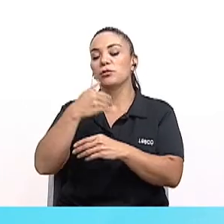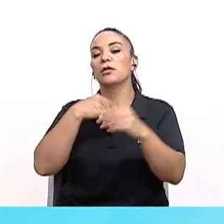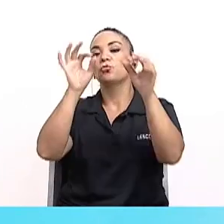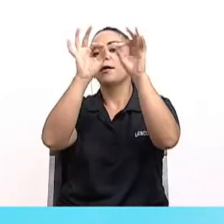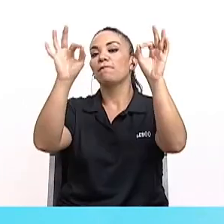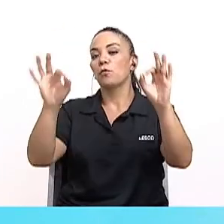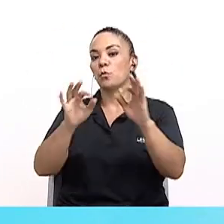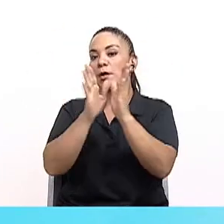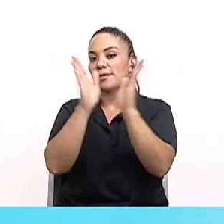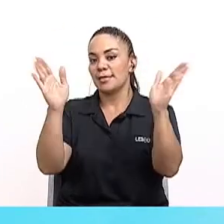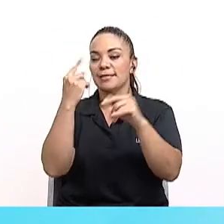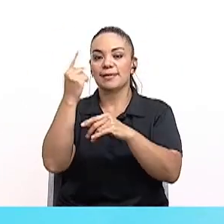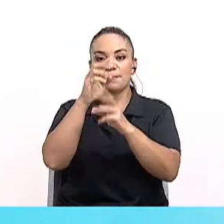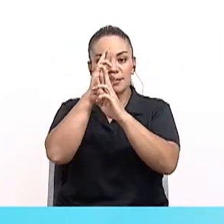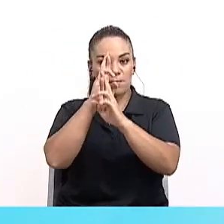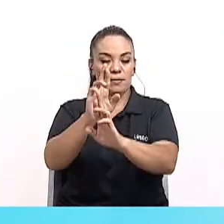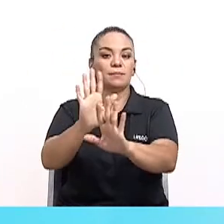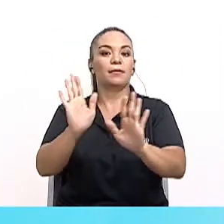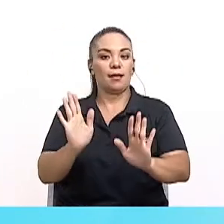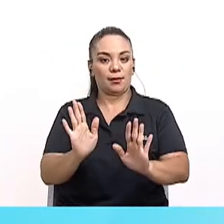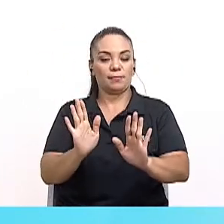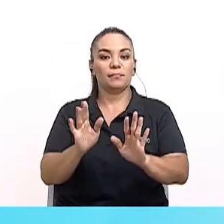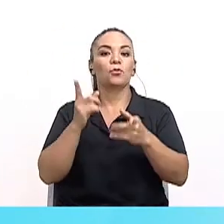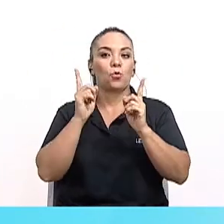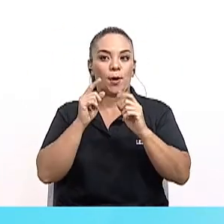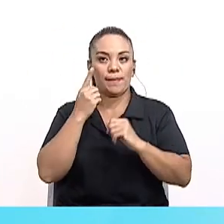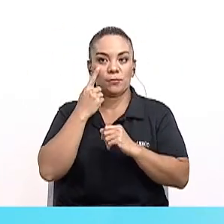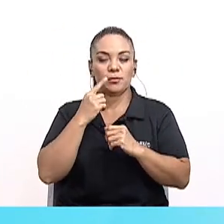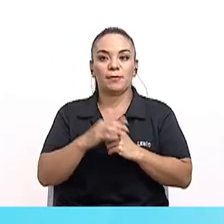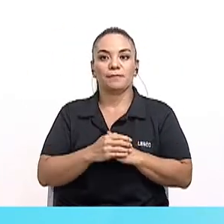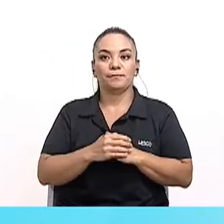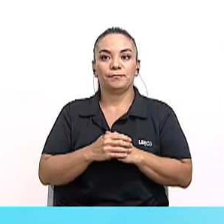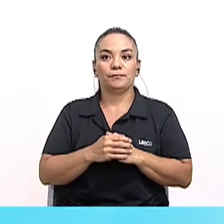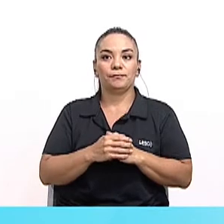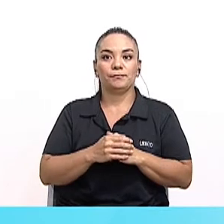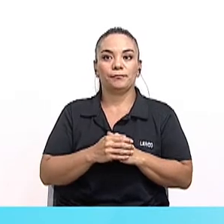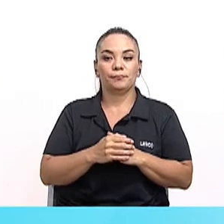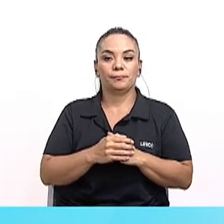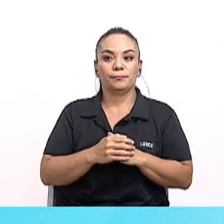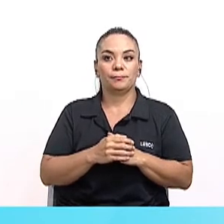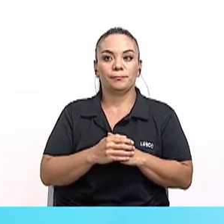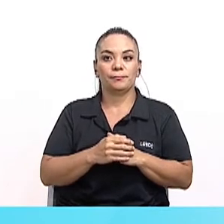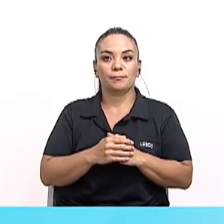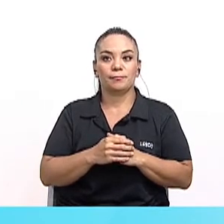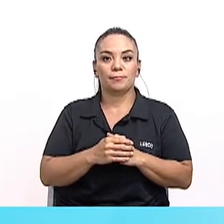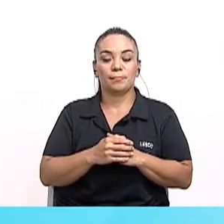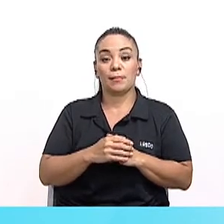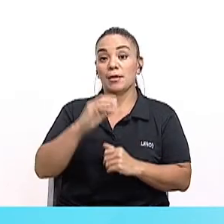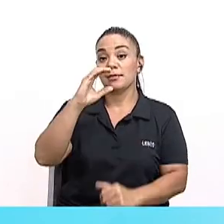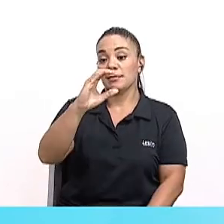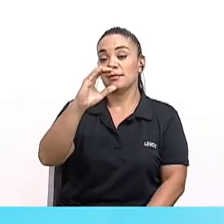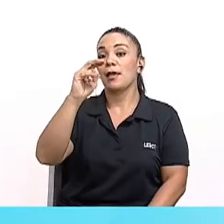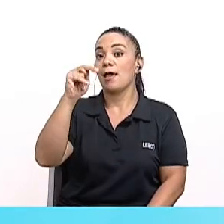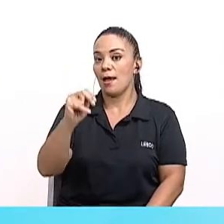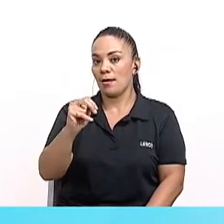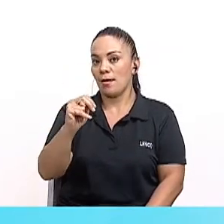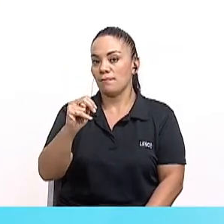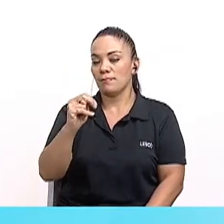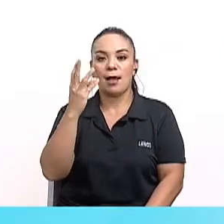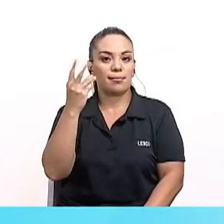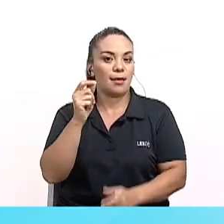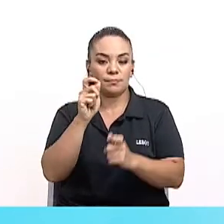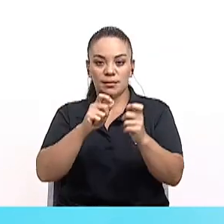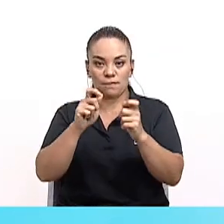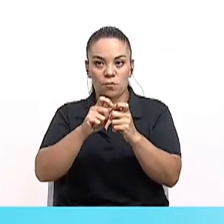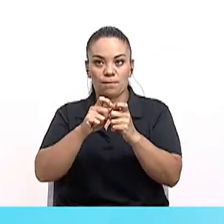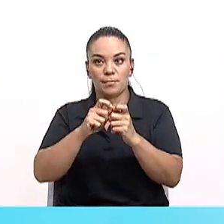se va a respetar en el caso de los alcanos, que es lo siguiente. Yo tengo una cantidad específica de carbonos y la cantidad